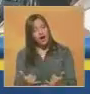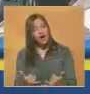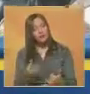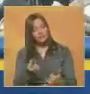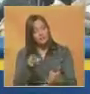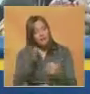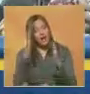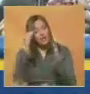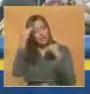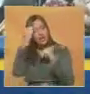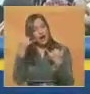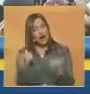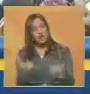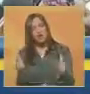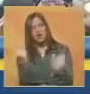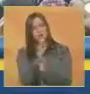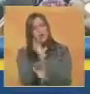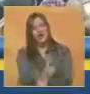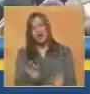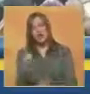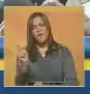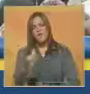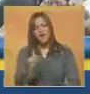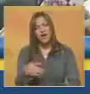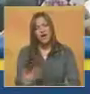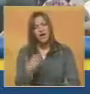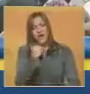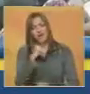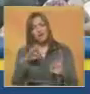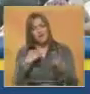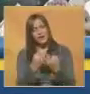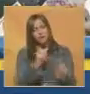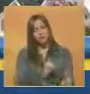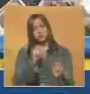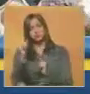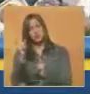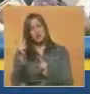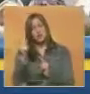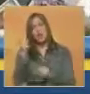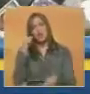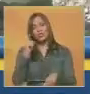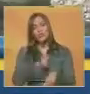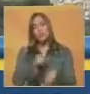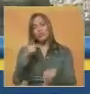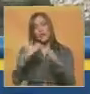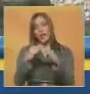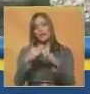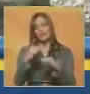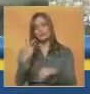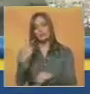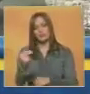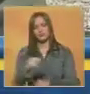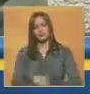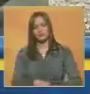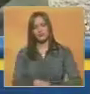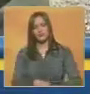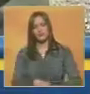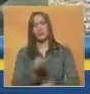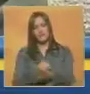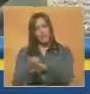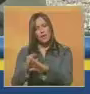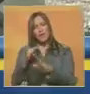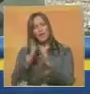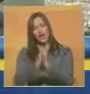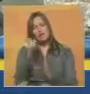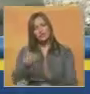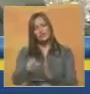contingencia hasta ahora no ha habido necesidad de trasladar a ninguna familia a refugio y sea hizo un llamado a la colectividad para que evite